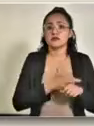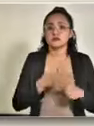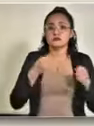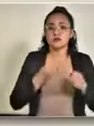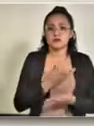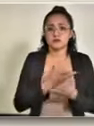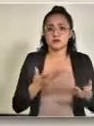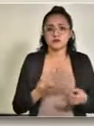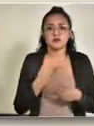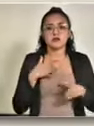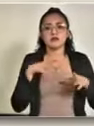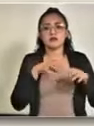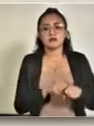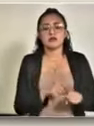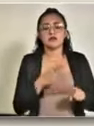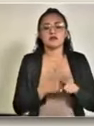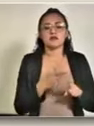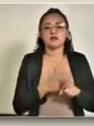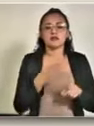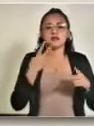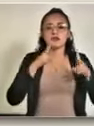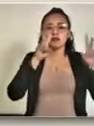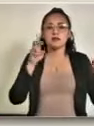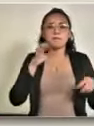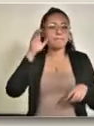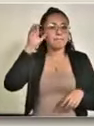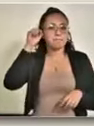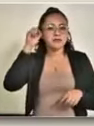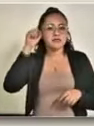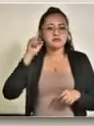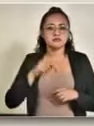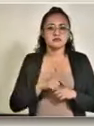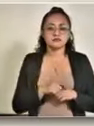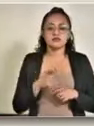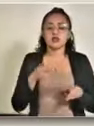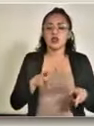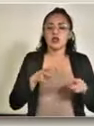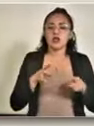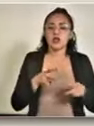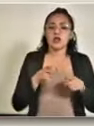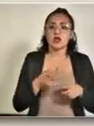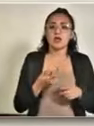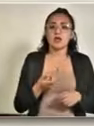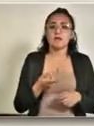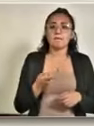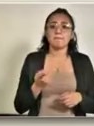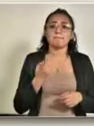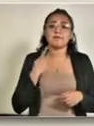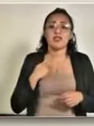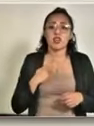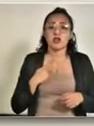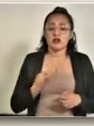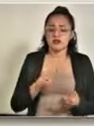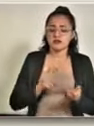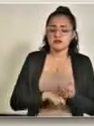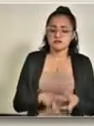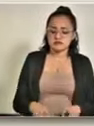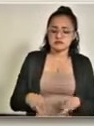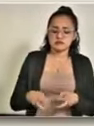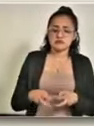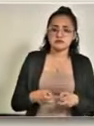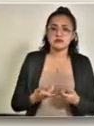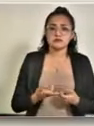Pública detuvo a El Payaso, un presunto huachicolero en la zona de Coronango. Me gustaría saber si se van